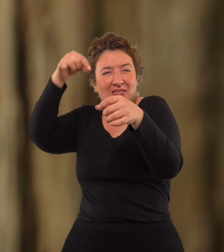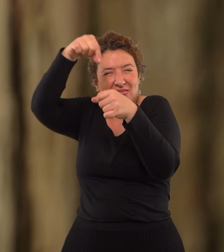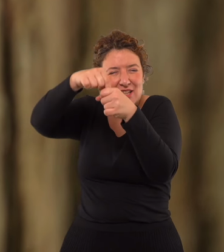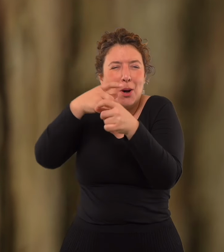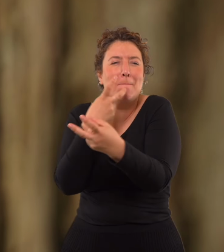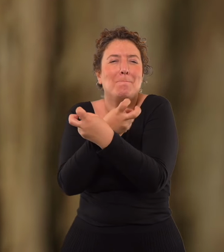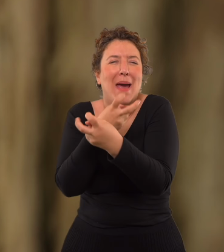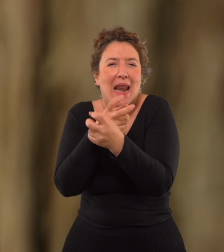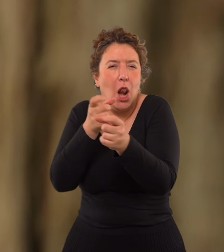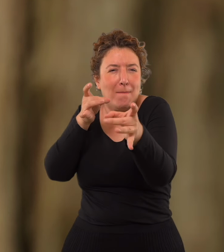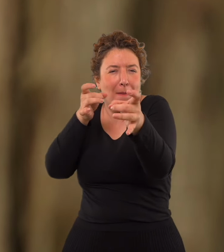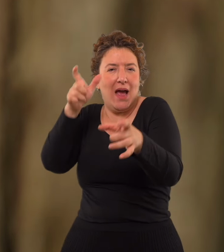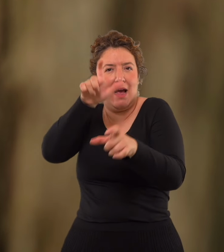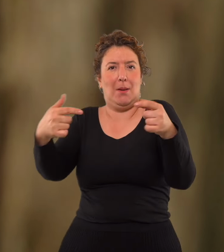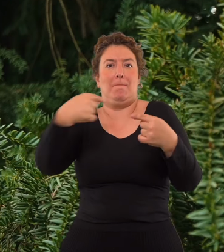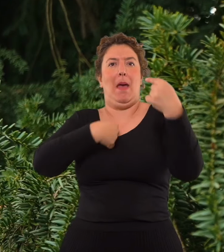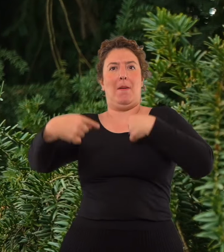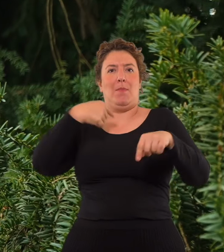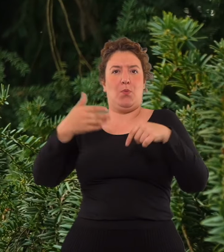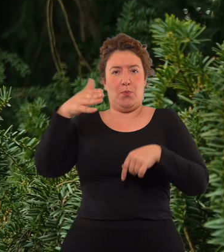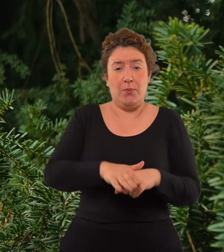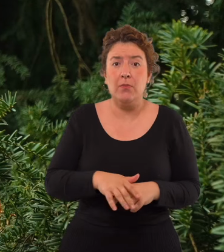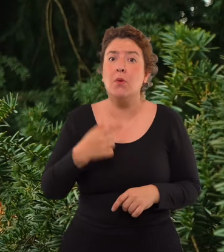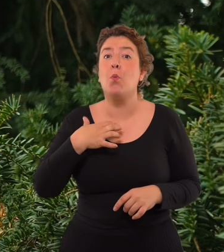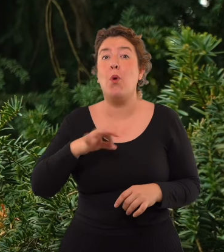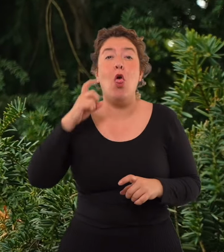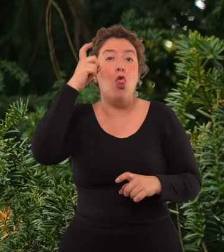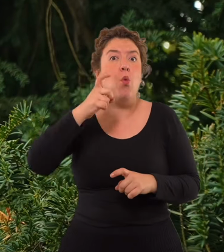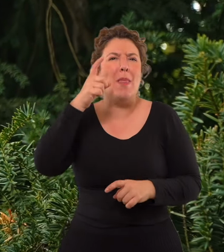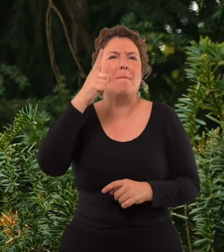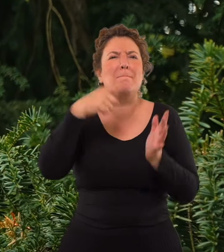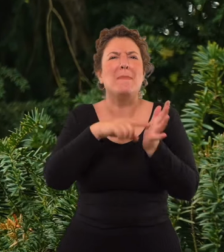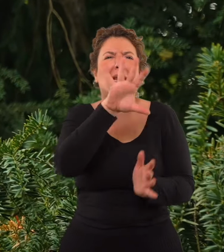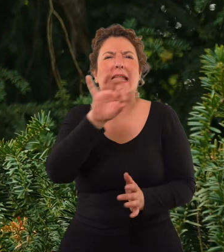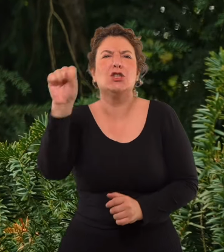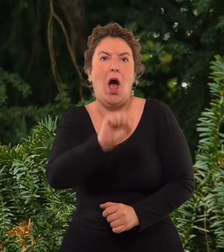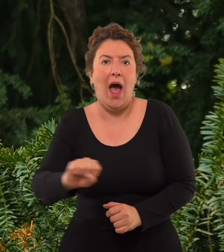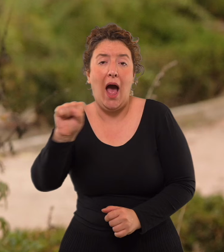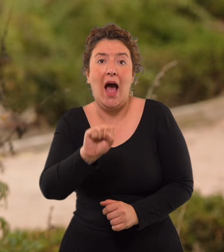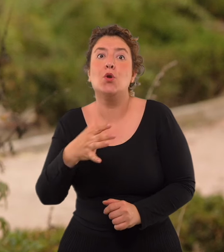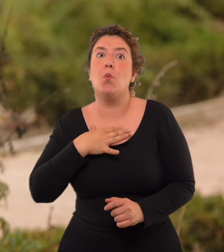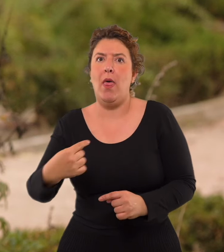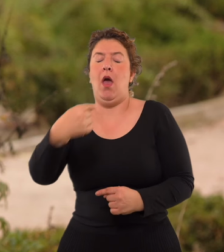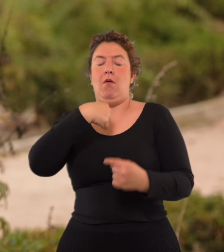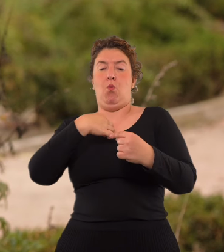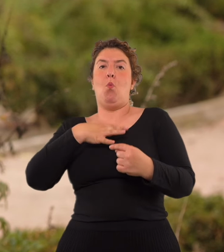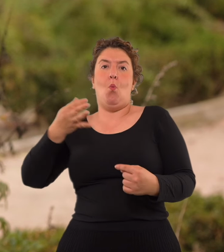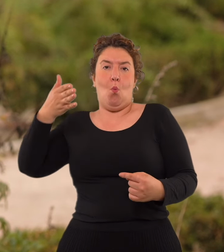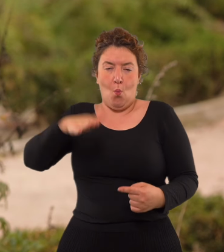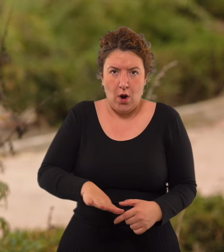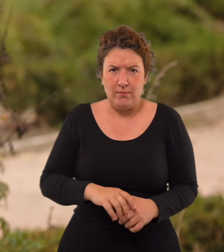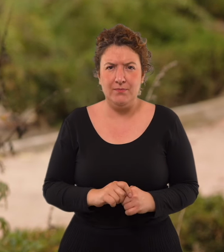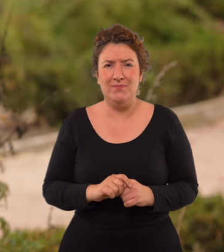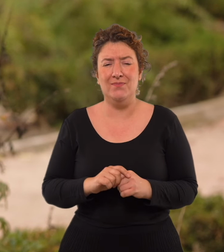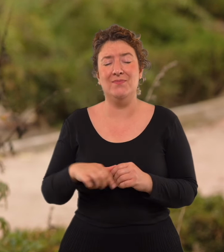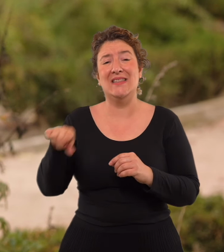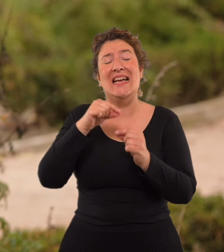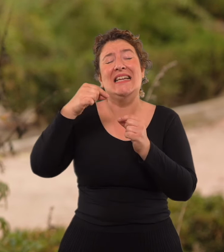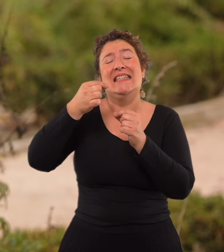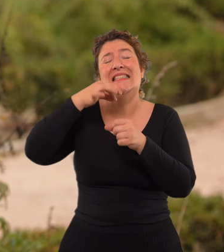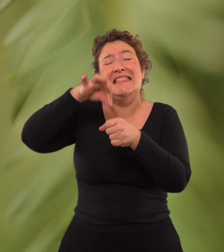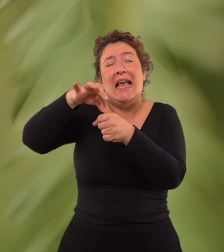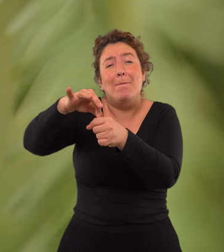debido a su longevidad, ya que puede vivir hasta 1500 años, y su toxicidad puede llegar a ser mortal. La capa carnosa de color rojo brillante que rodea